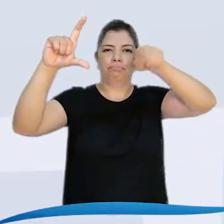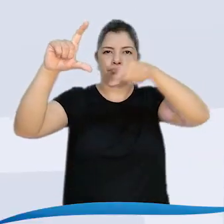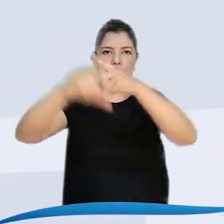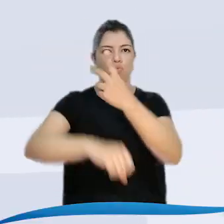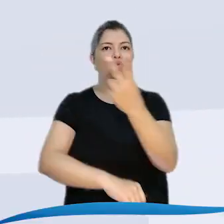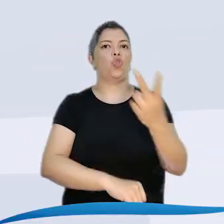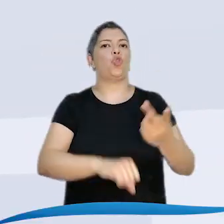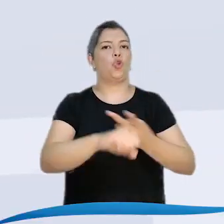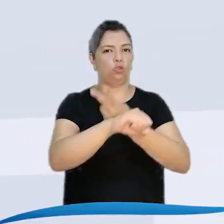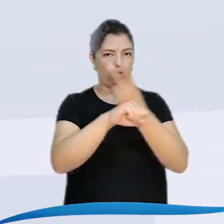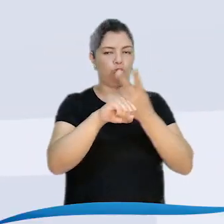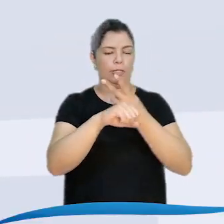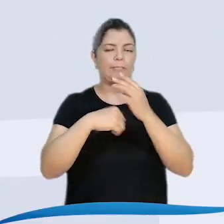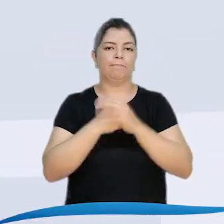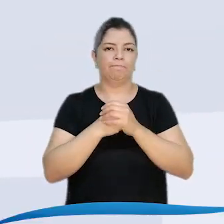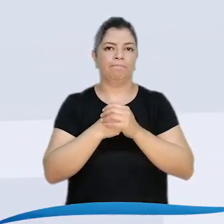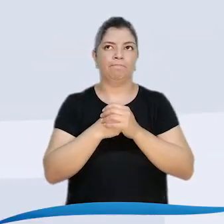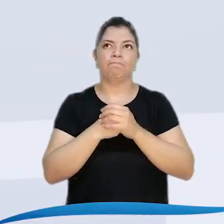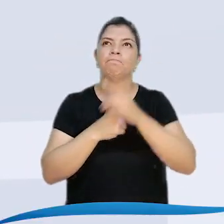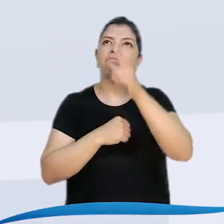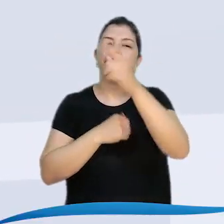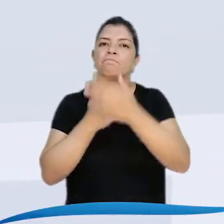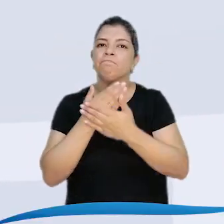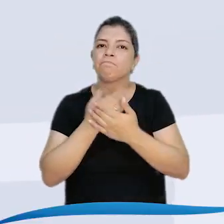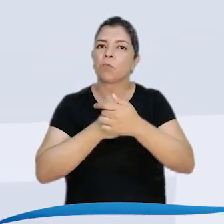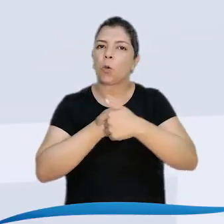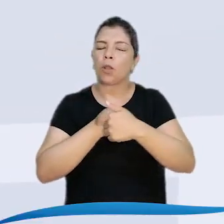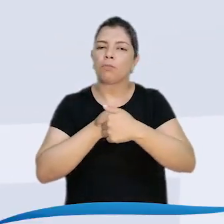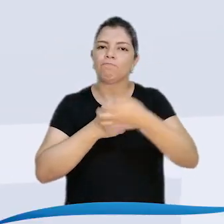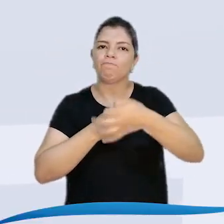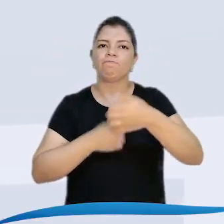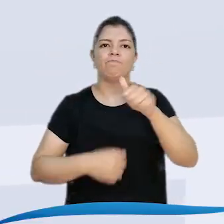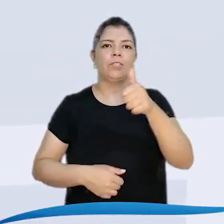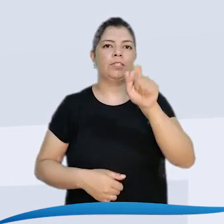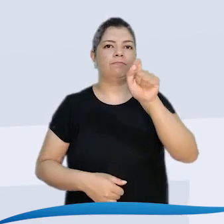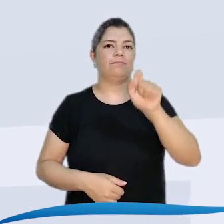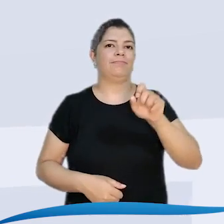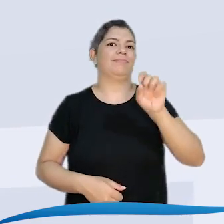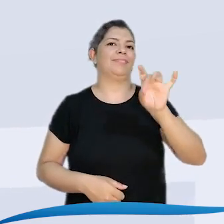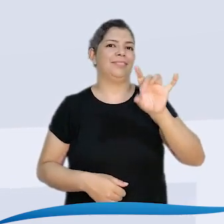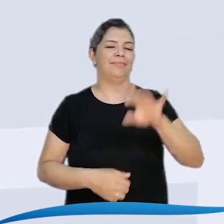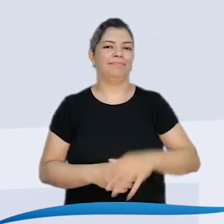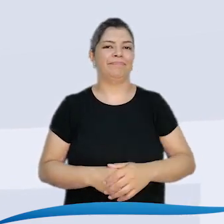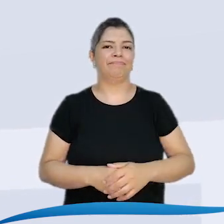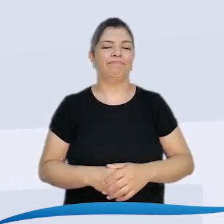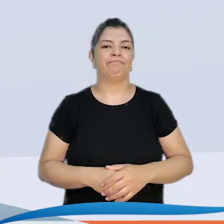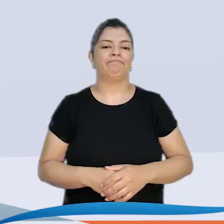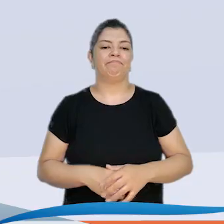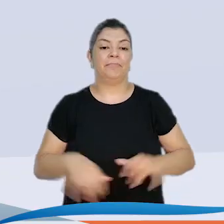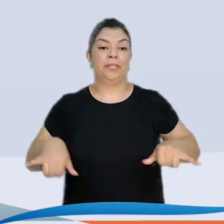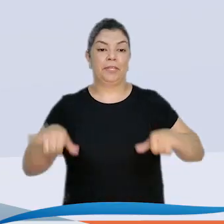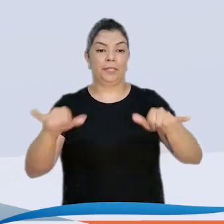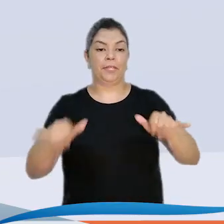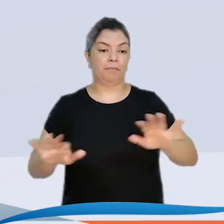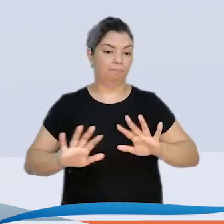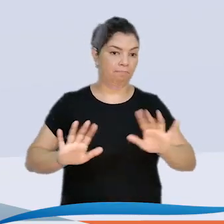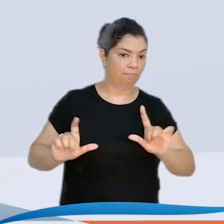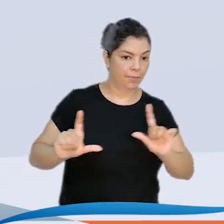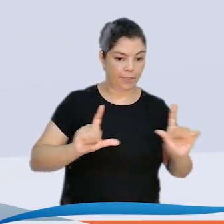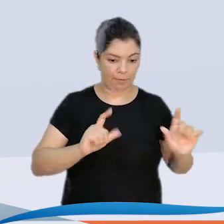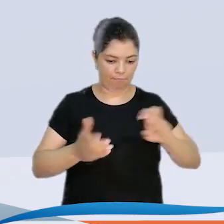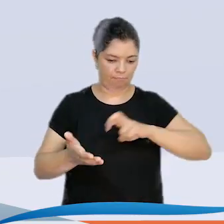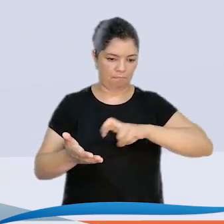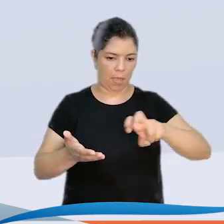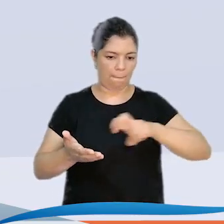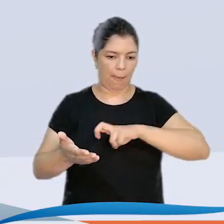reloj muestra que han pasado 2 horas desde que comenzó este proceso. Ahora son las 10:15 am. Mientras Equidad le da